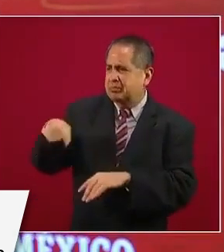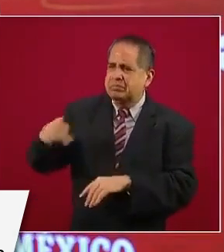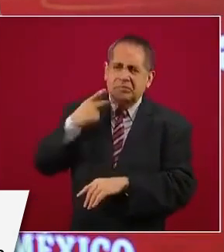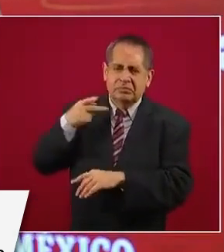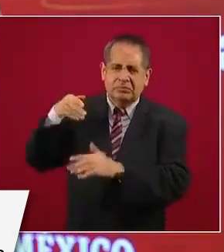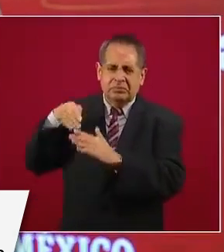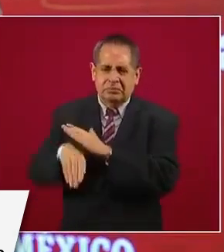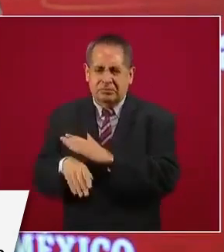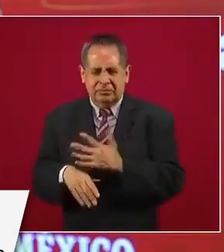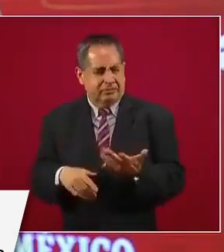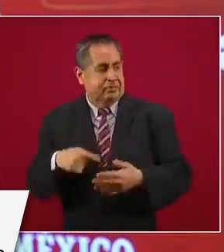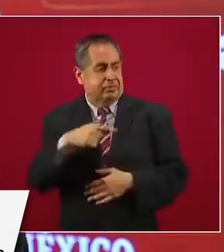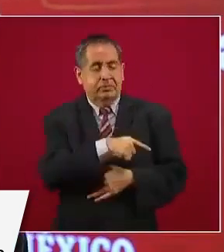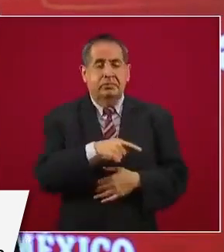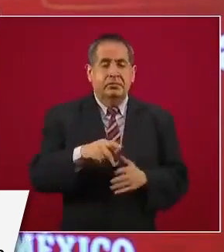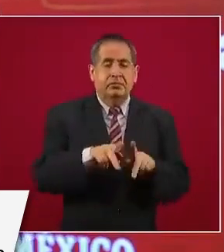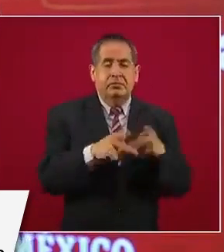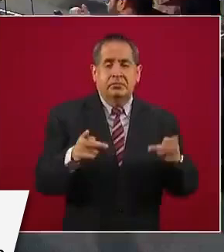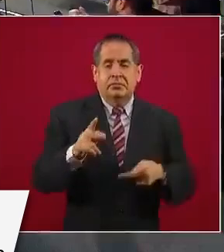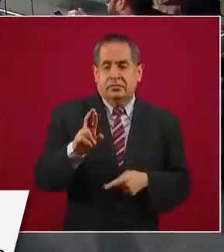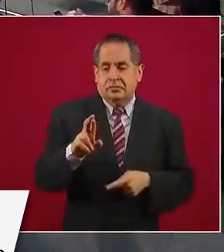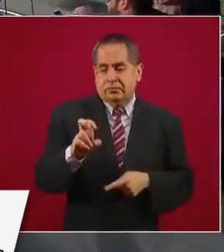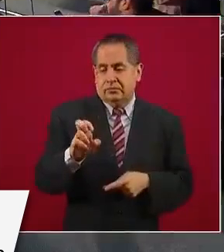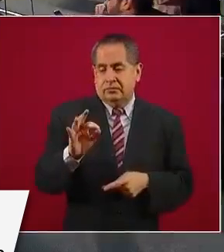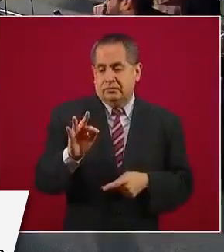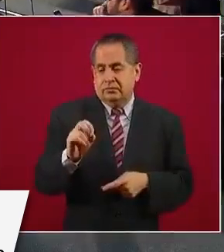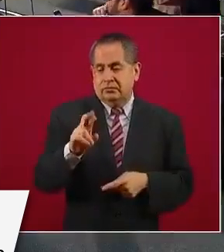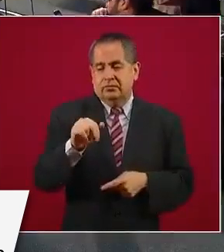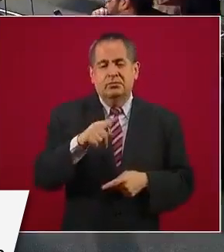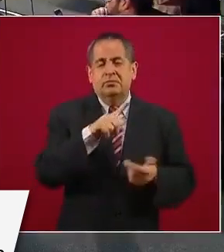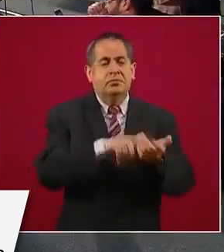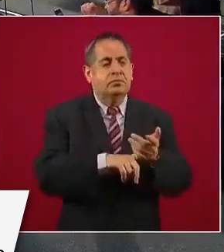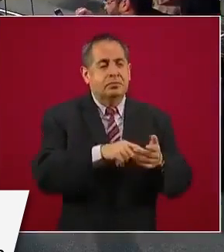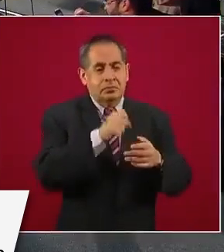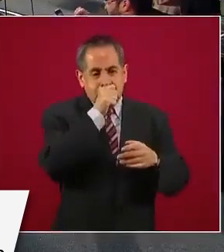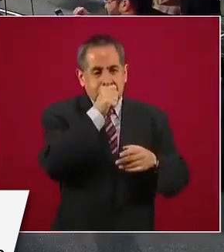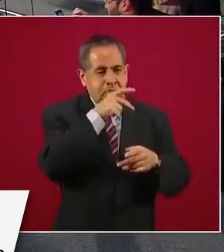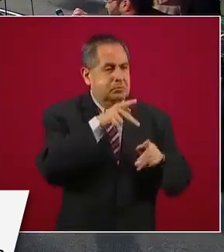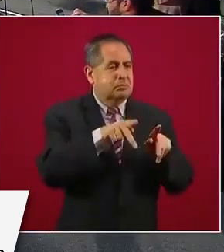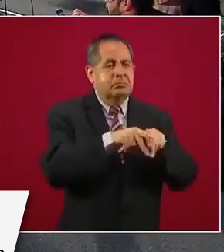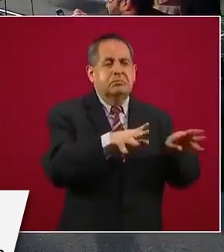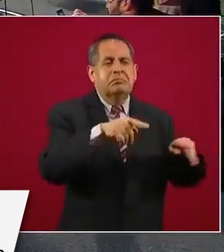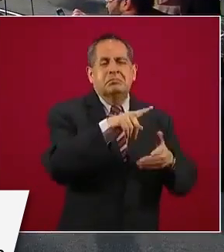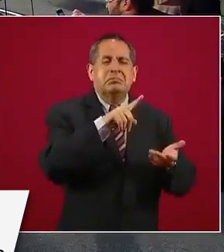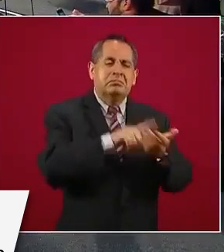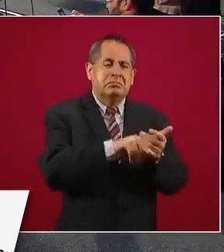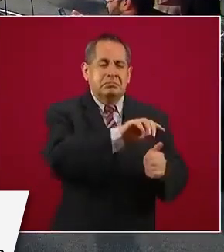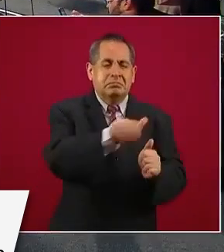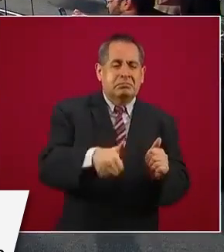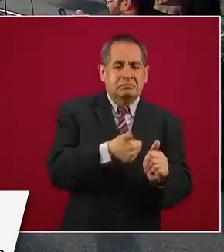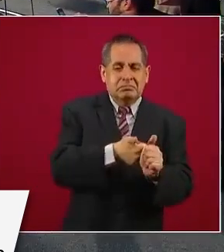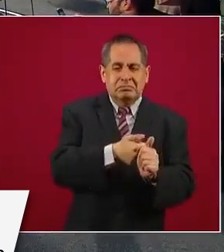el caso del Reforma, pues es el boletín del conservadurismo en México.